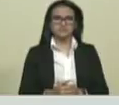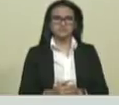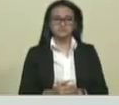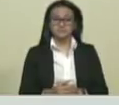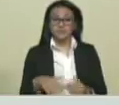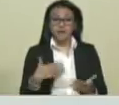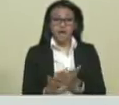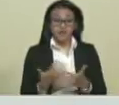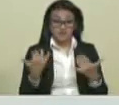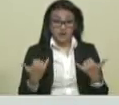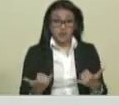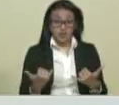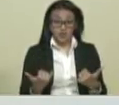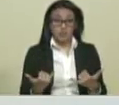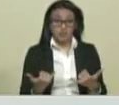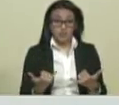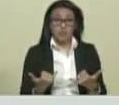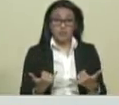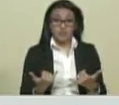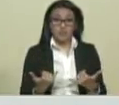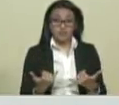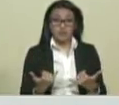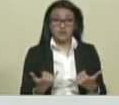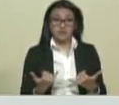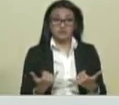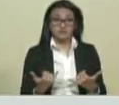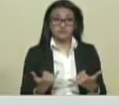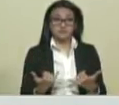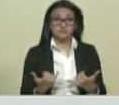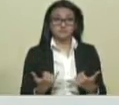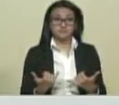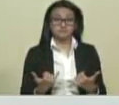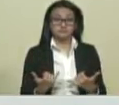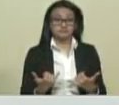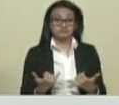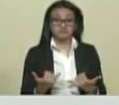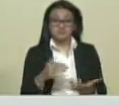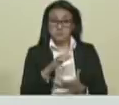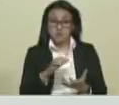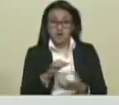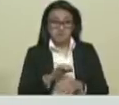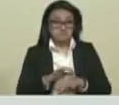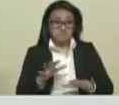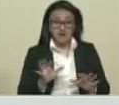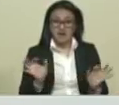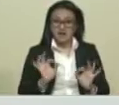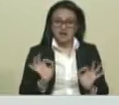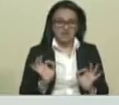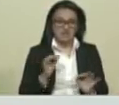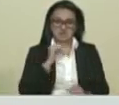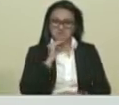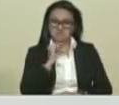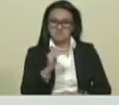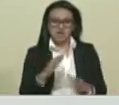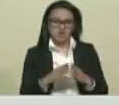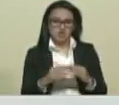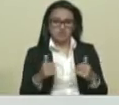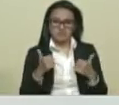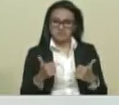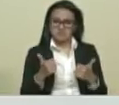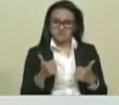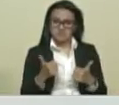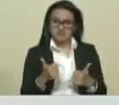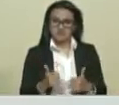el momento sí podemos decir que no hemos tenido grandes novedades para reportar,